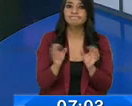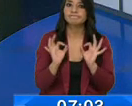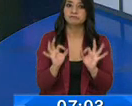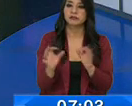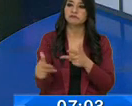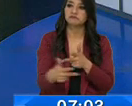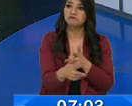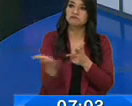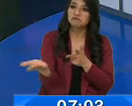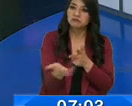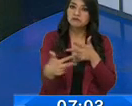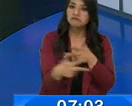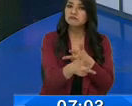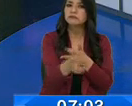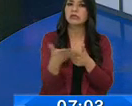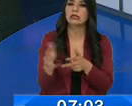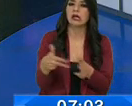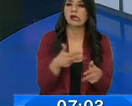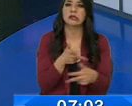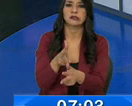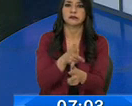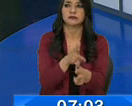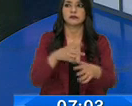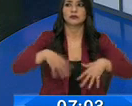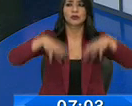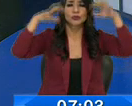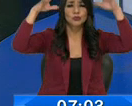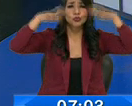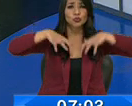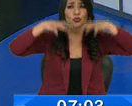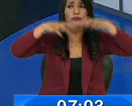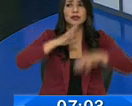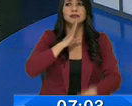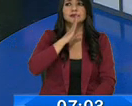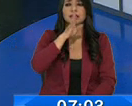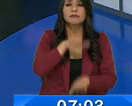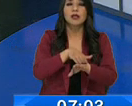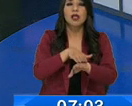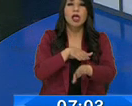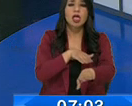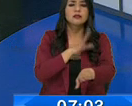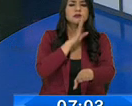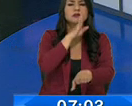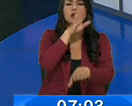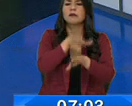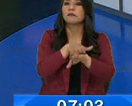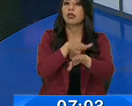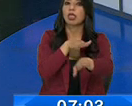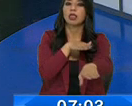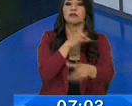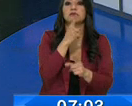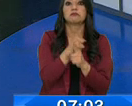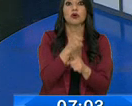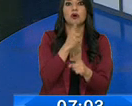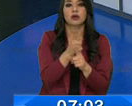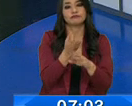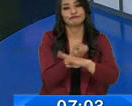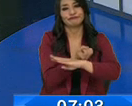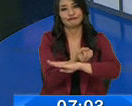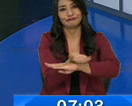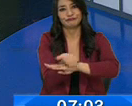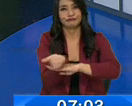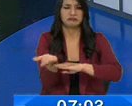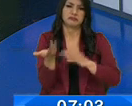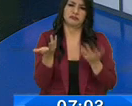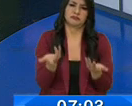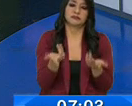nosotros mismos. Así es, en días de lluvia siempre el tráfico se torna mucho más pesado, por eso nuestra recomendación, hasta para que